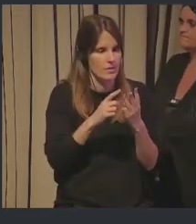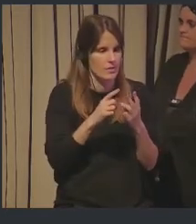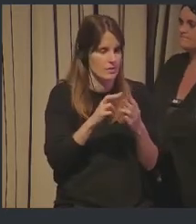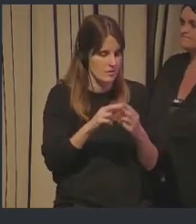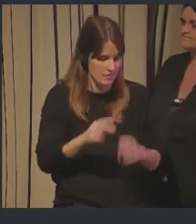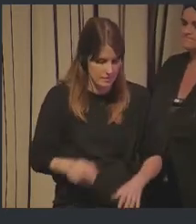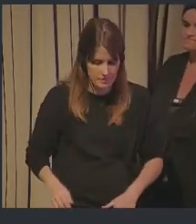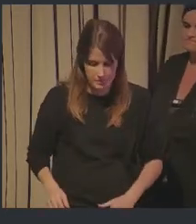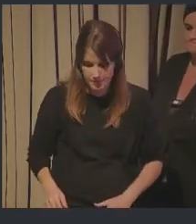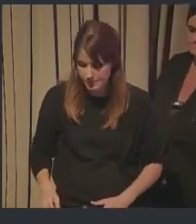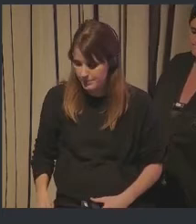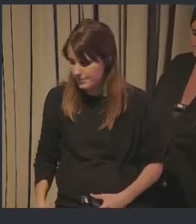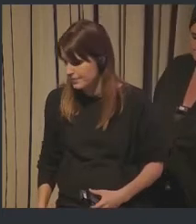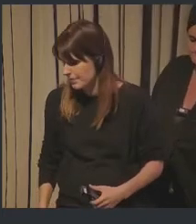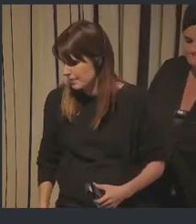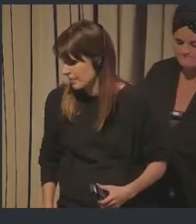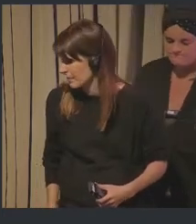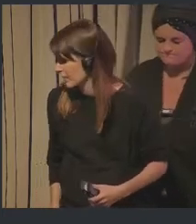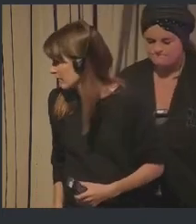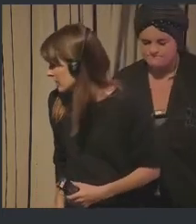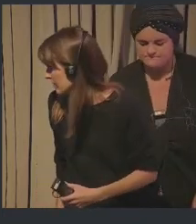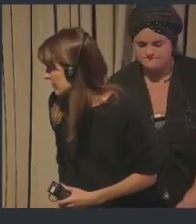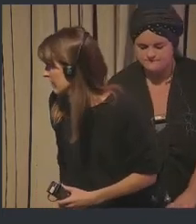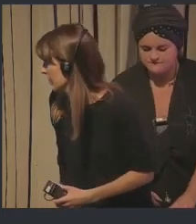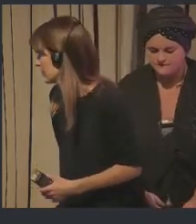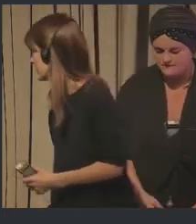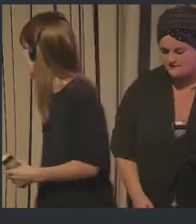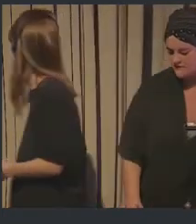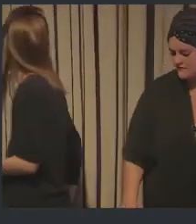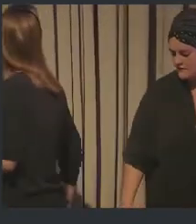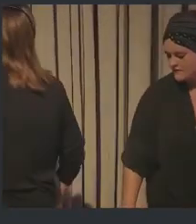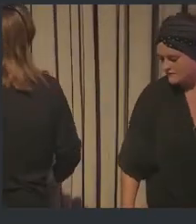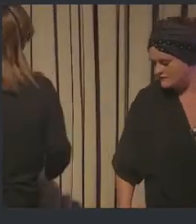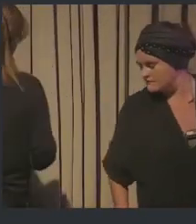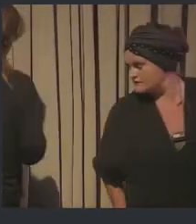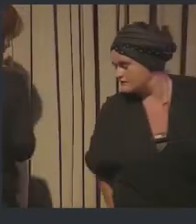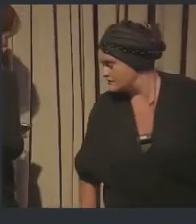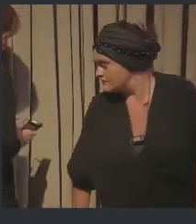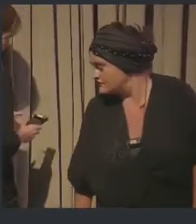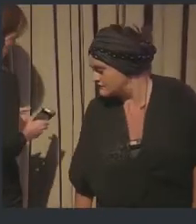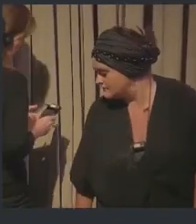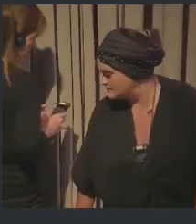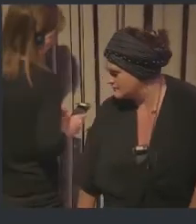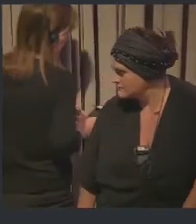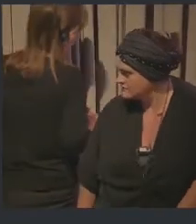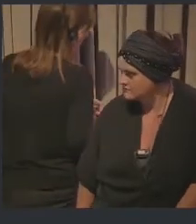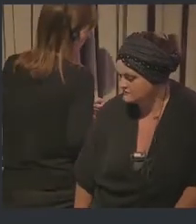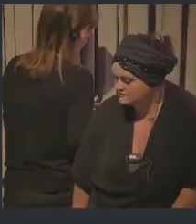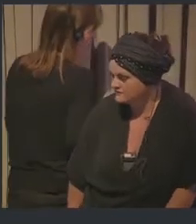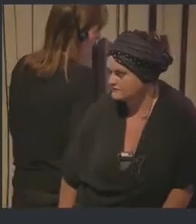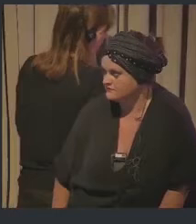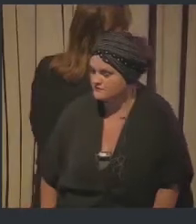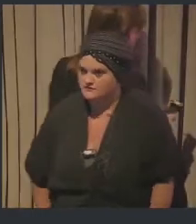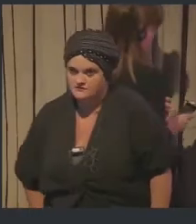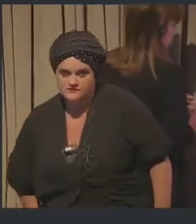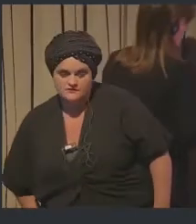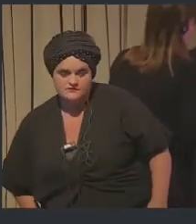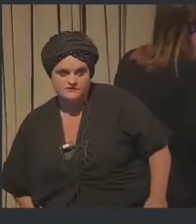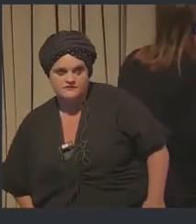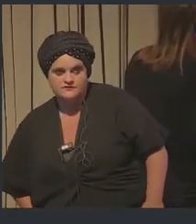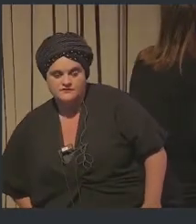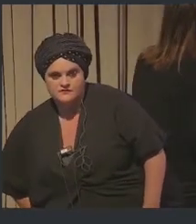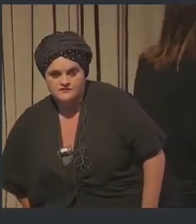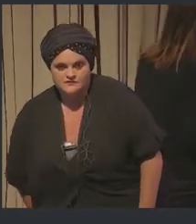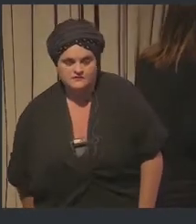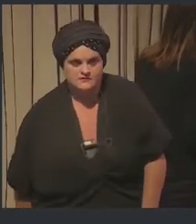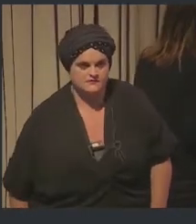cualquier posibilidad. Pero bueno, también son cosas plausibles. Y este es el cono. David, muchísimas gracias por advertirme. Esta es